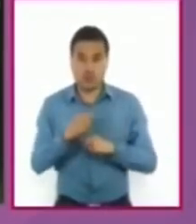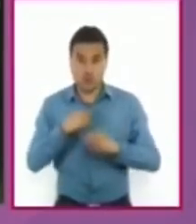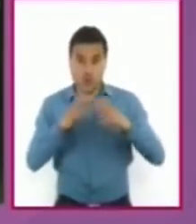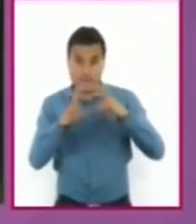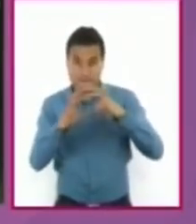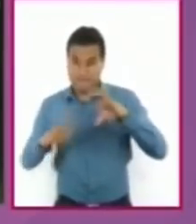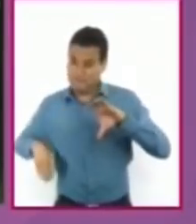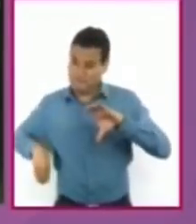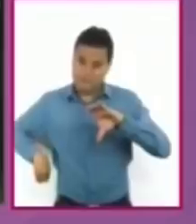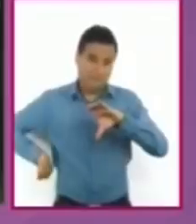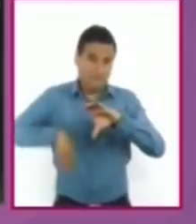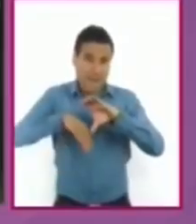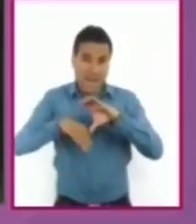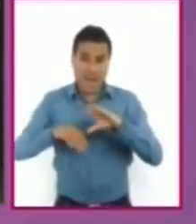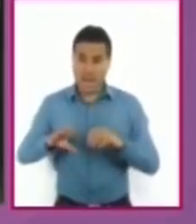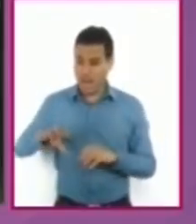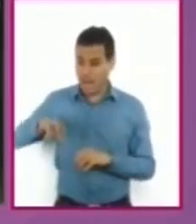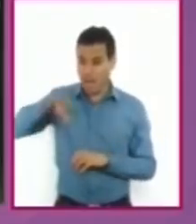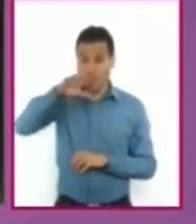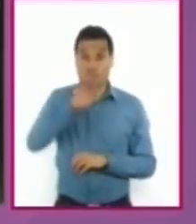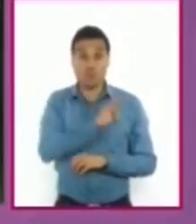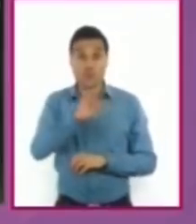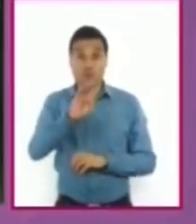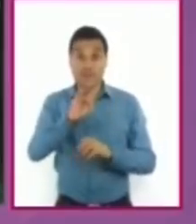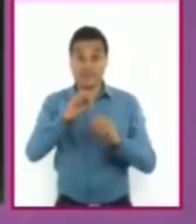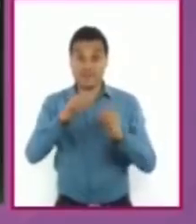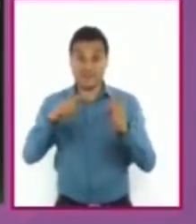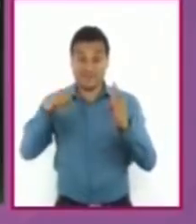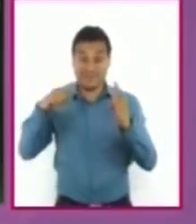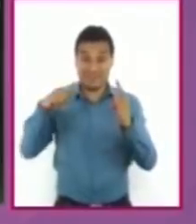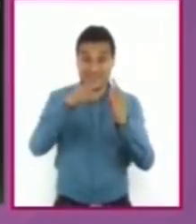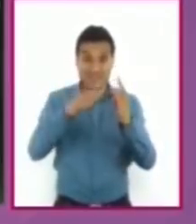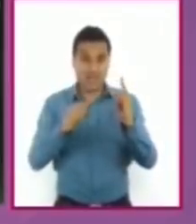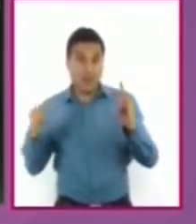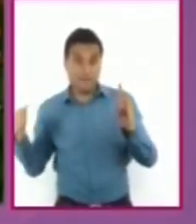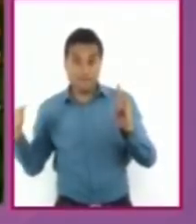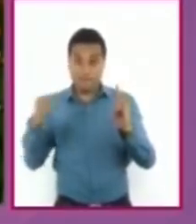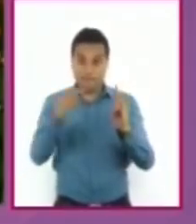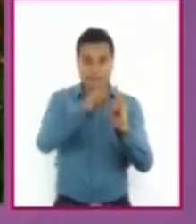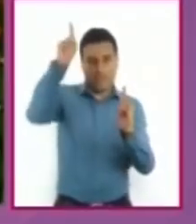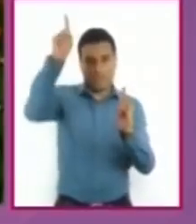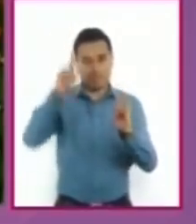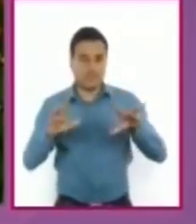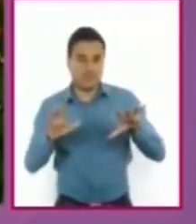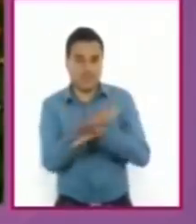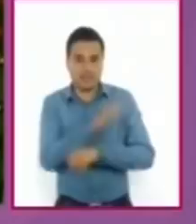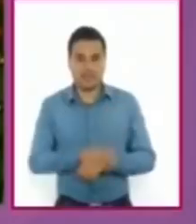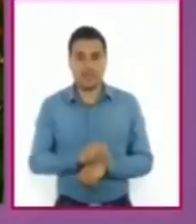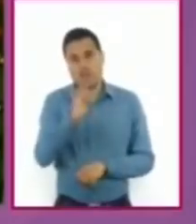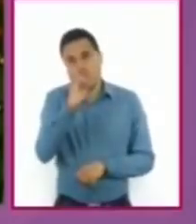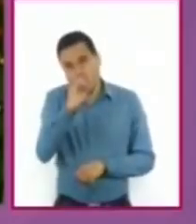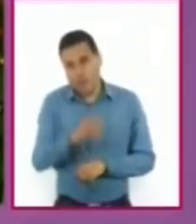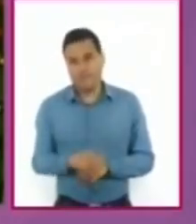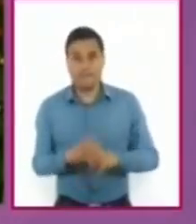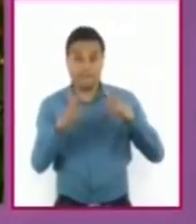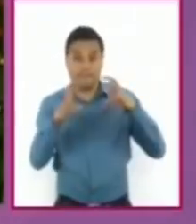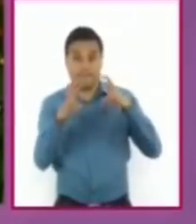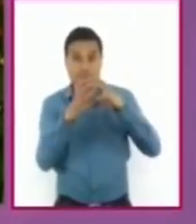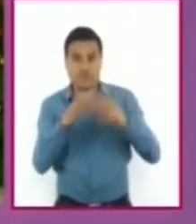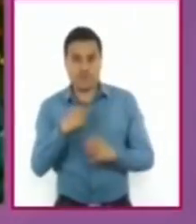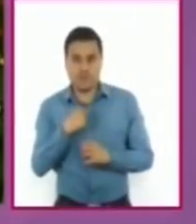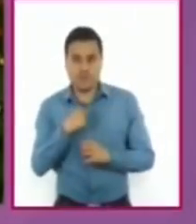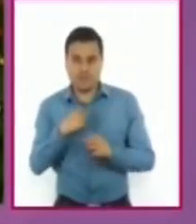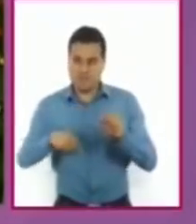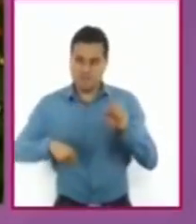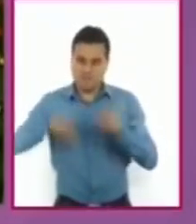pelotazo, puede pegar en el poste de la portería y cambiar su dirección. Cuando le pegas a una pelota y